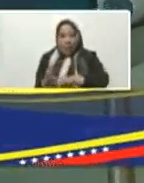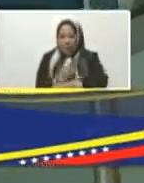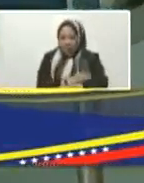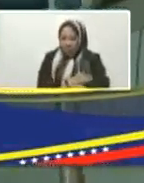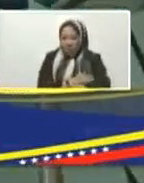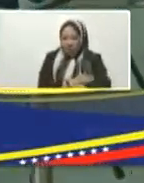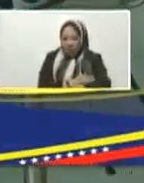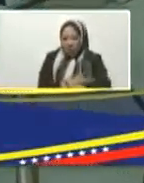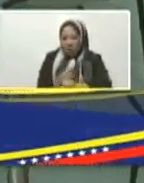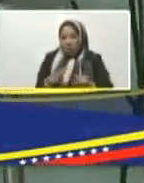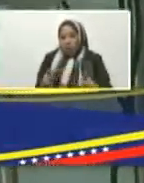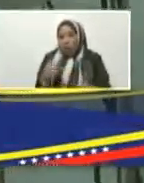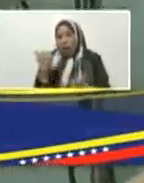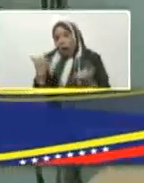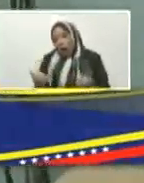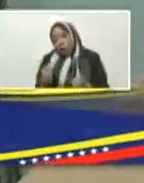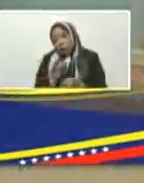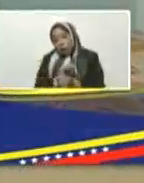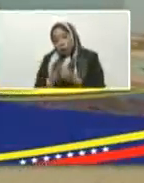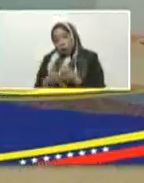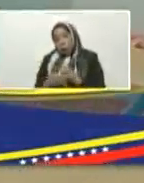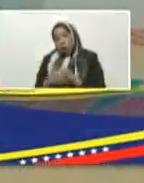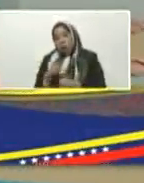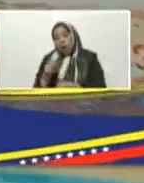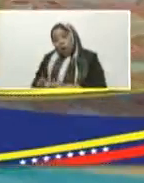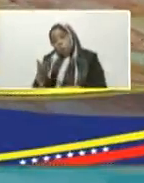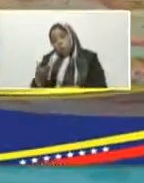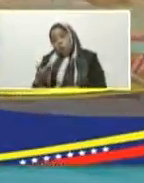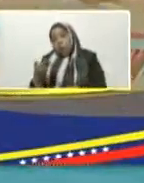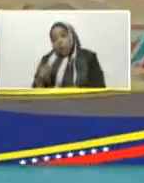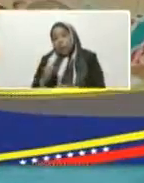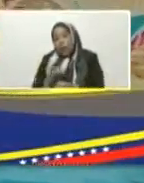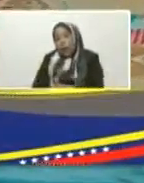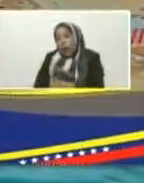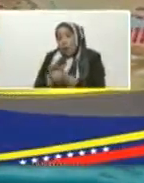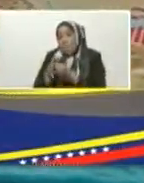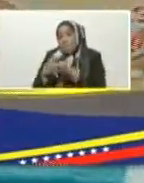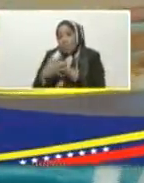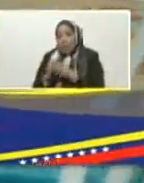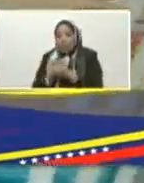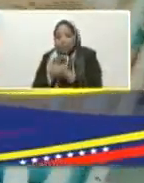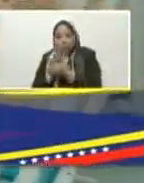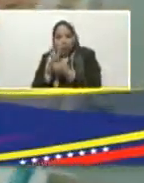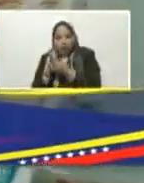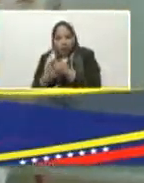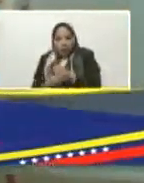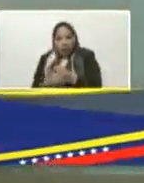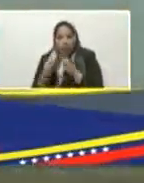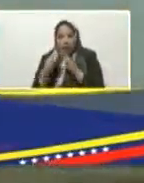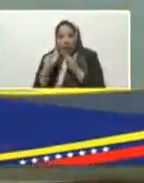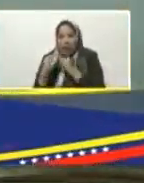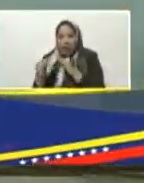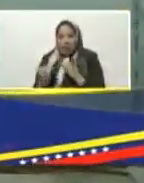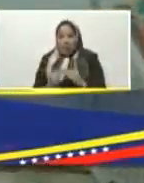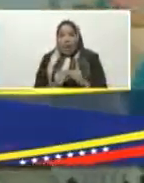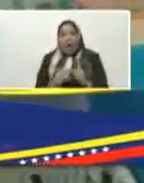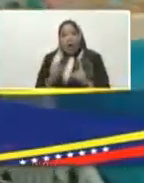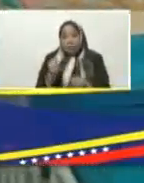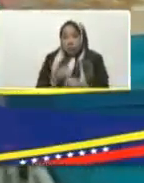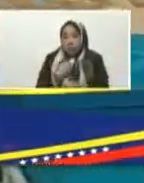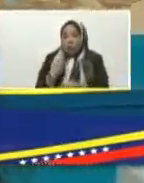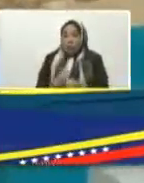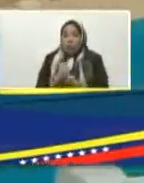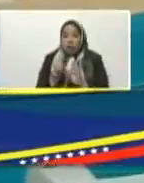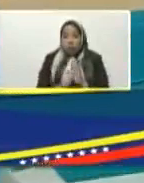que aún en pandemia nuestro hospital pediátrico se mantuvo trabajando en las áreas quirúrgicas, y aún